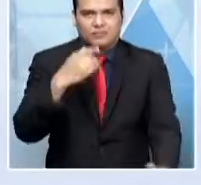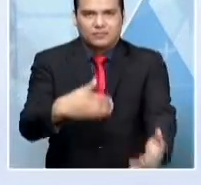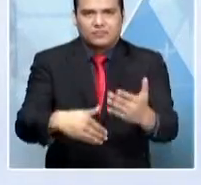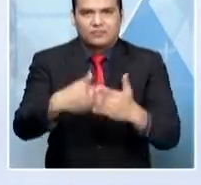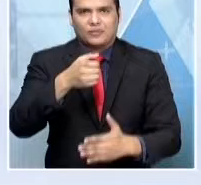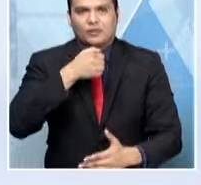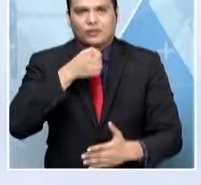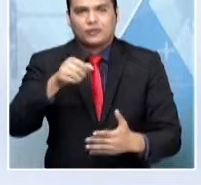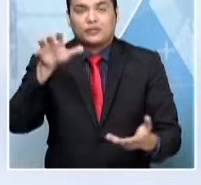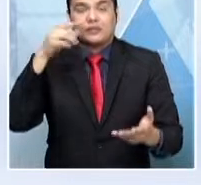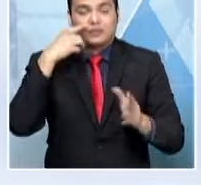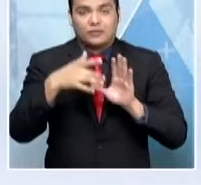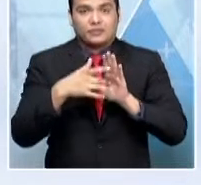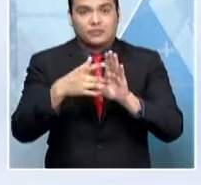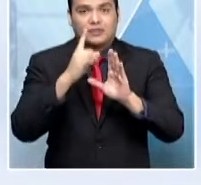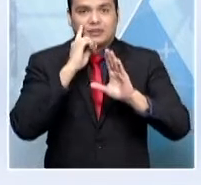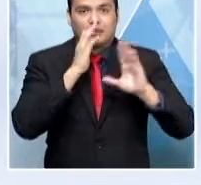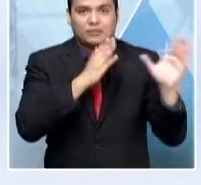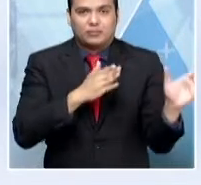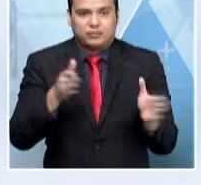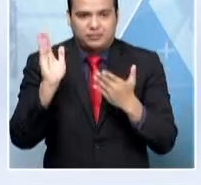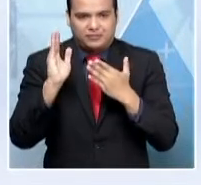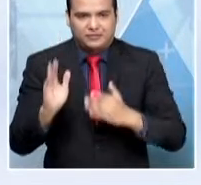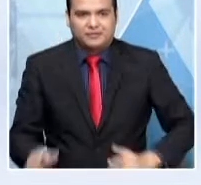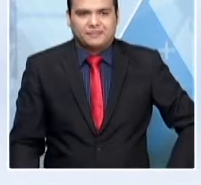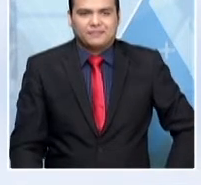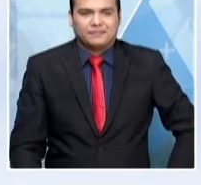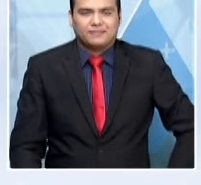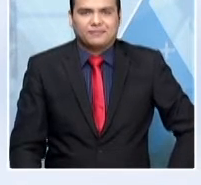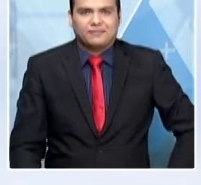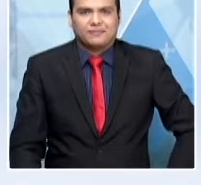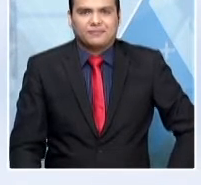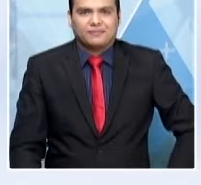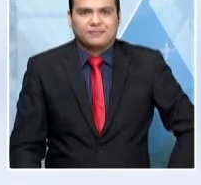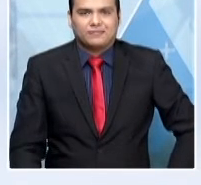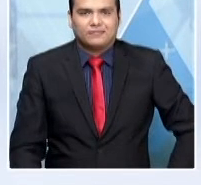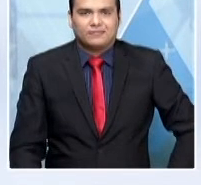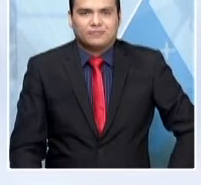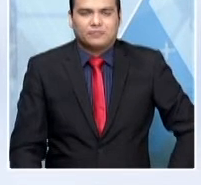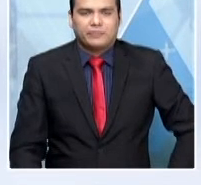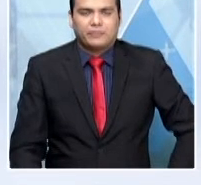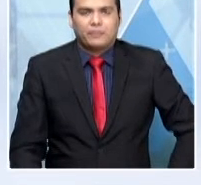Minutos, el noticiero regional más visto en Colombia.